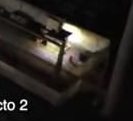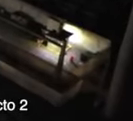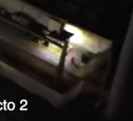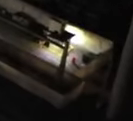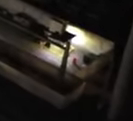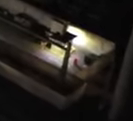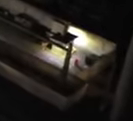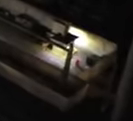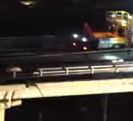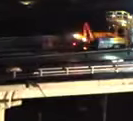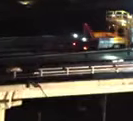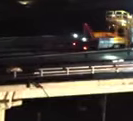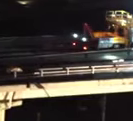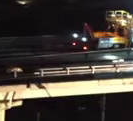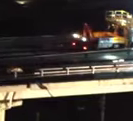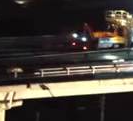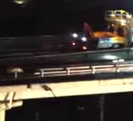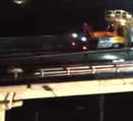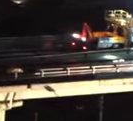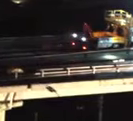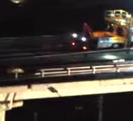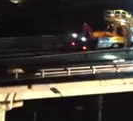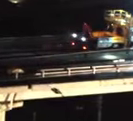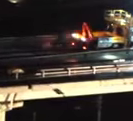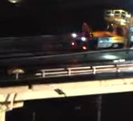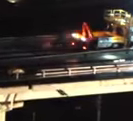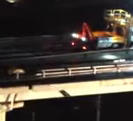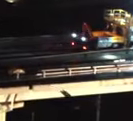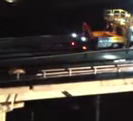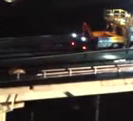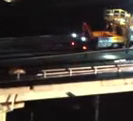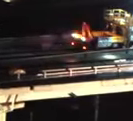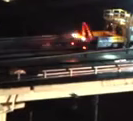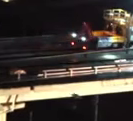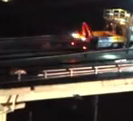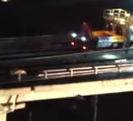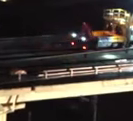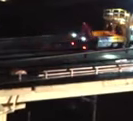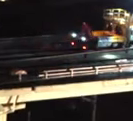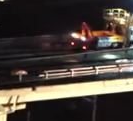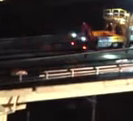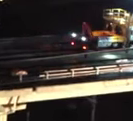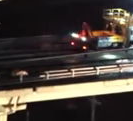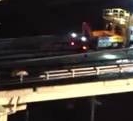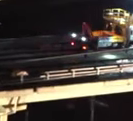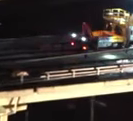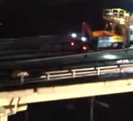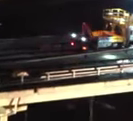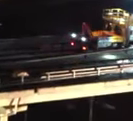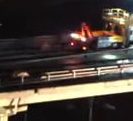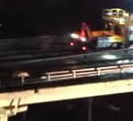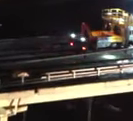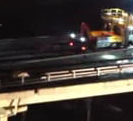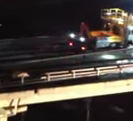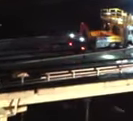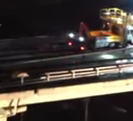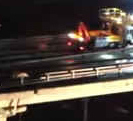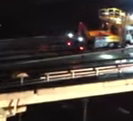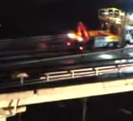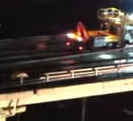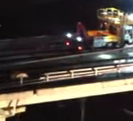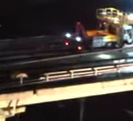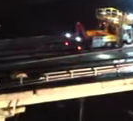viaducto 2 como parte de las instalaciones necesarias para recibir la alimentación eléctrica para el tren interurbano desde la